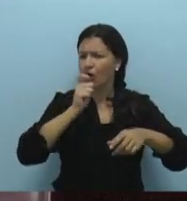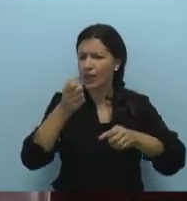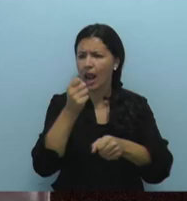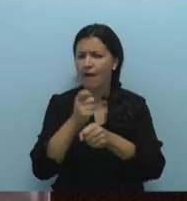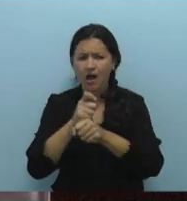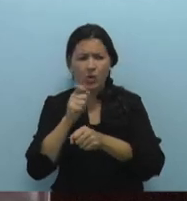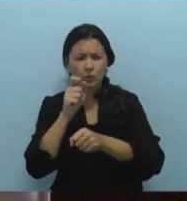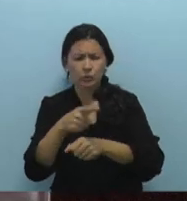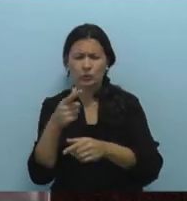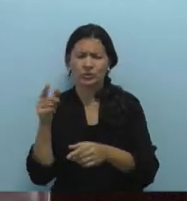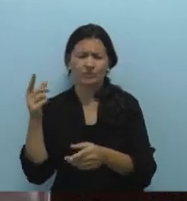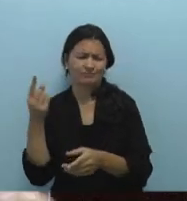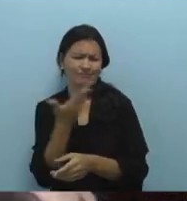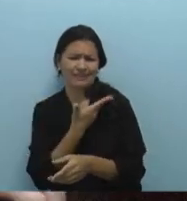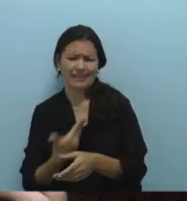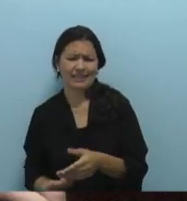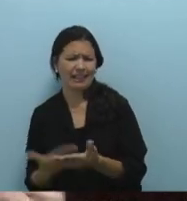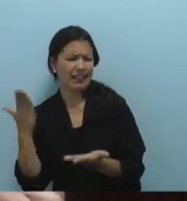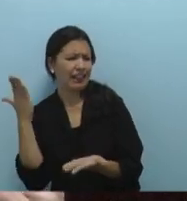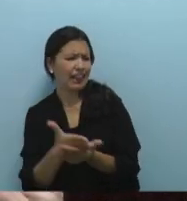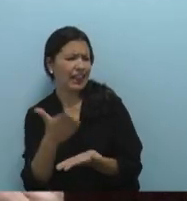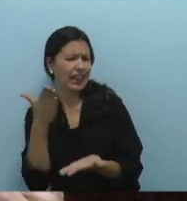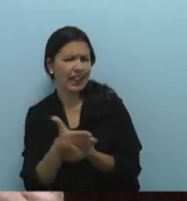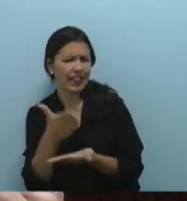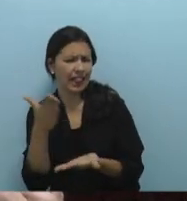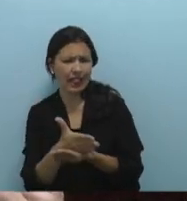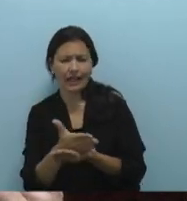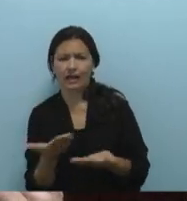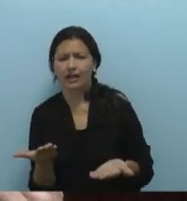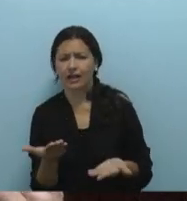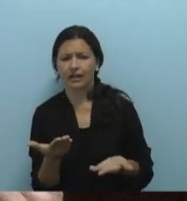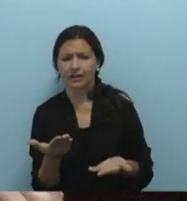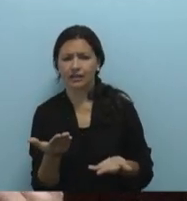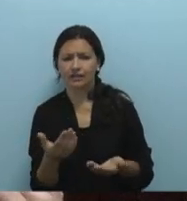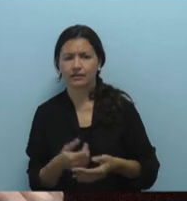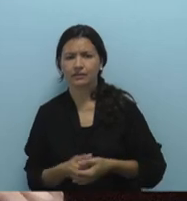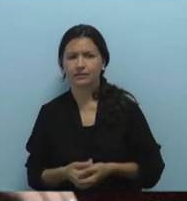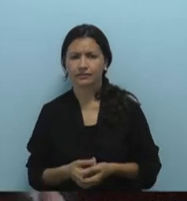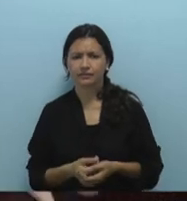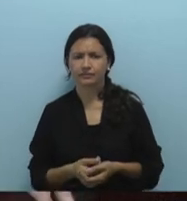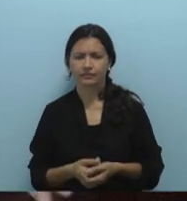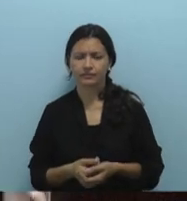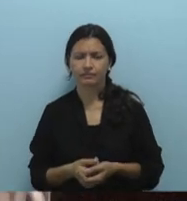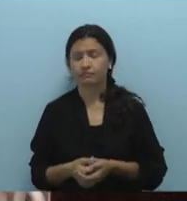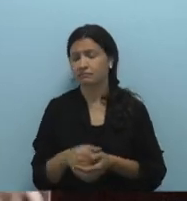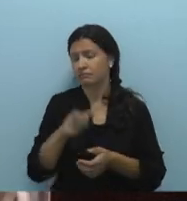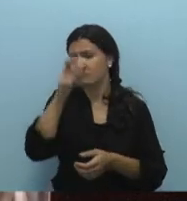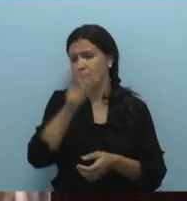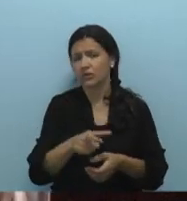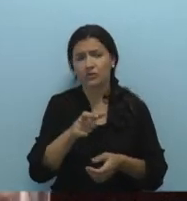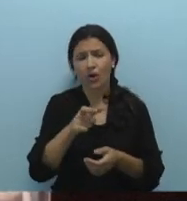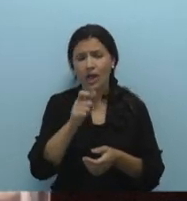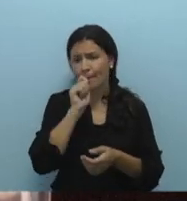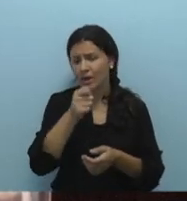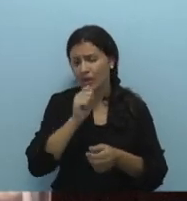caso, estas cuestiones y que no son aliados del gobierno anterior, son periodistas que están